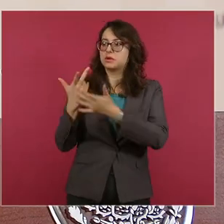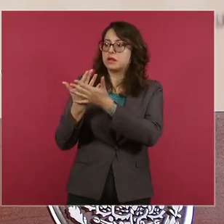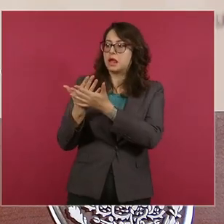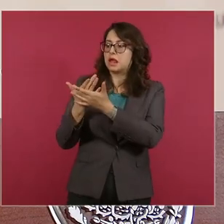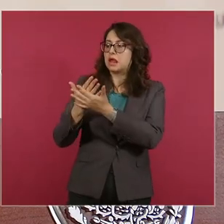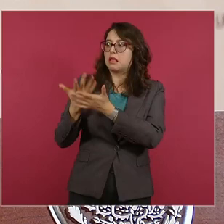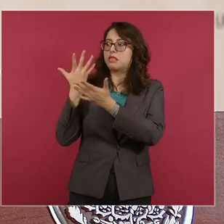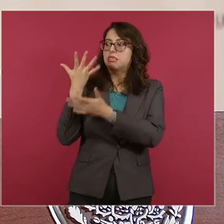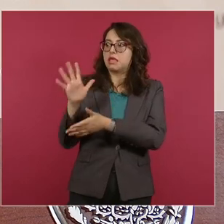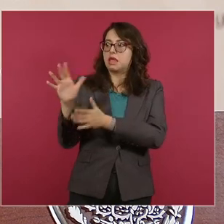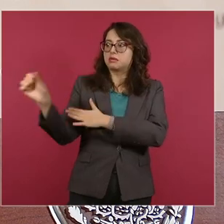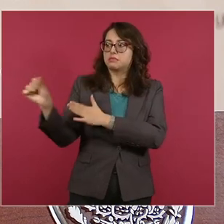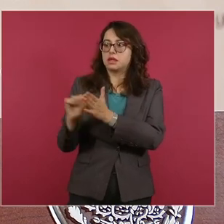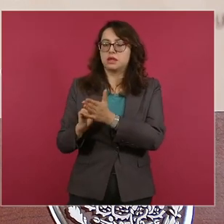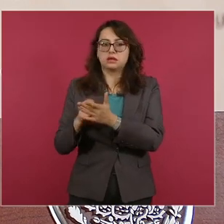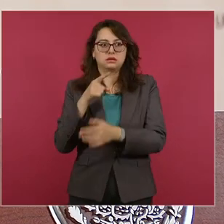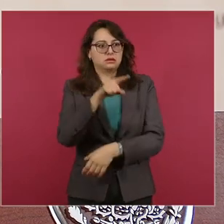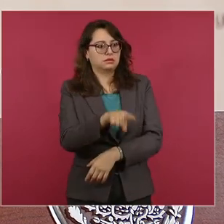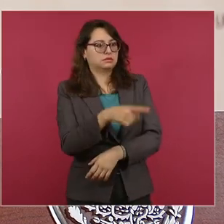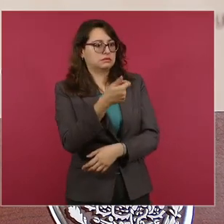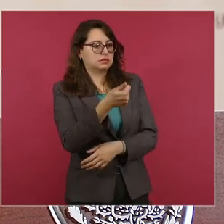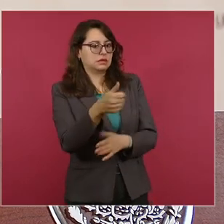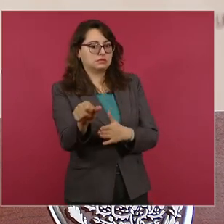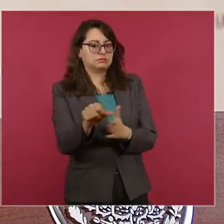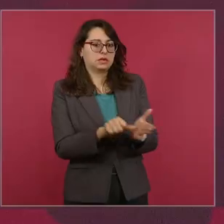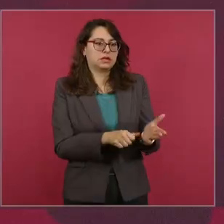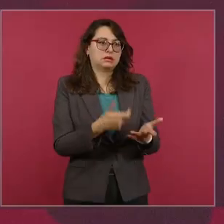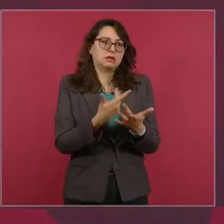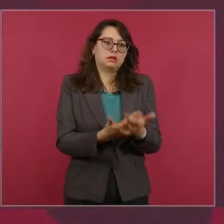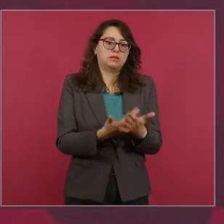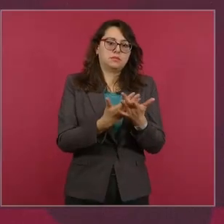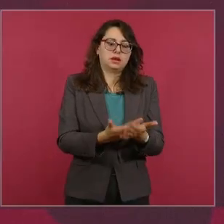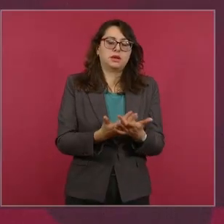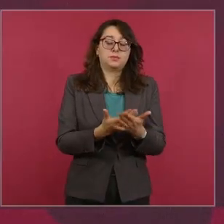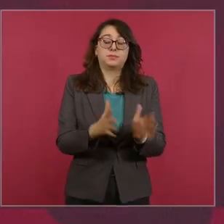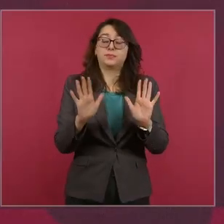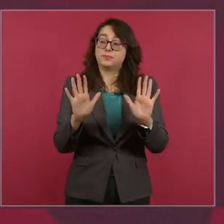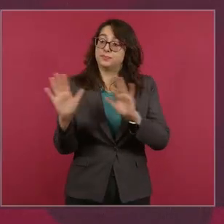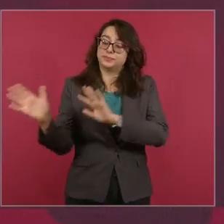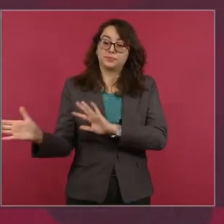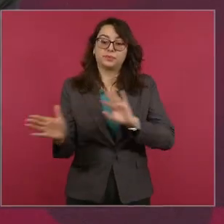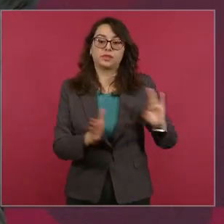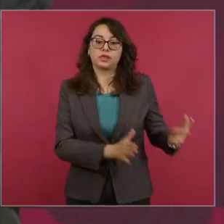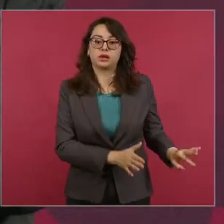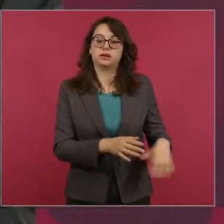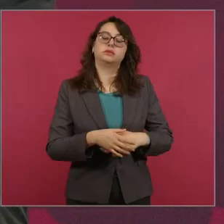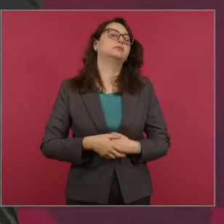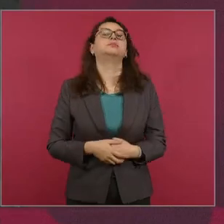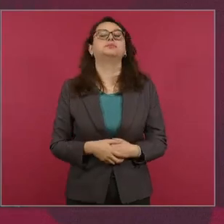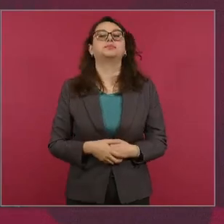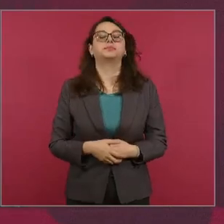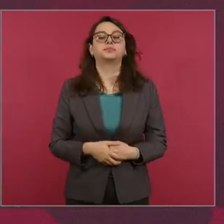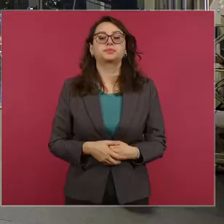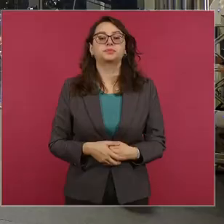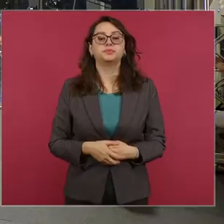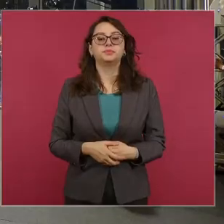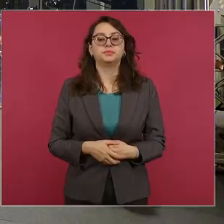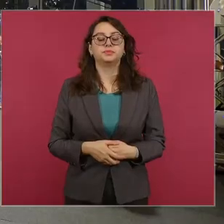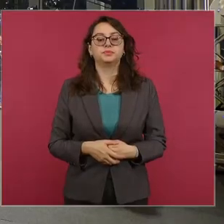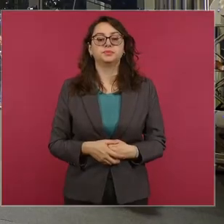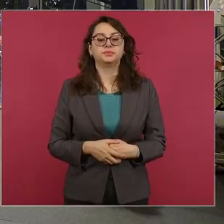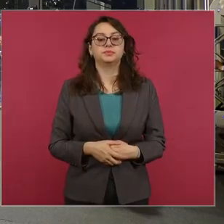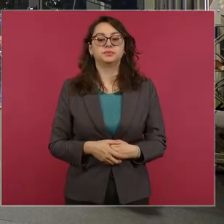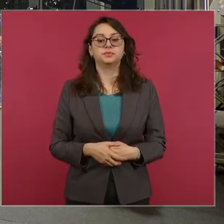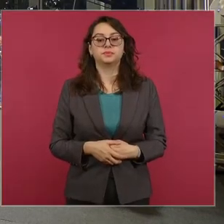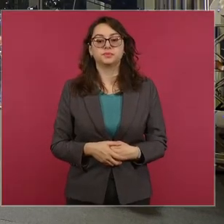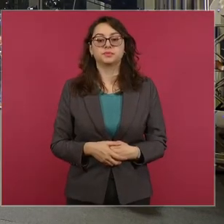expediente o más tiempo, pero bueno, imagínense que nosotros